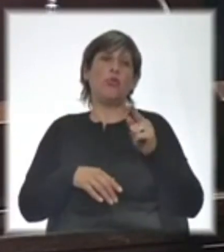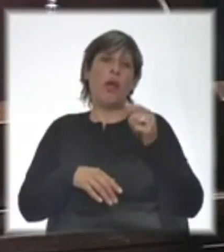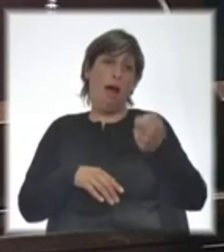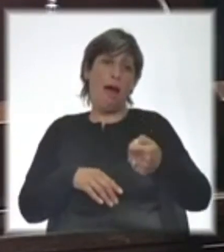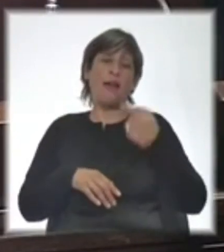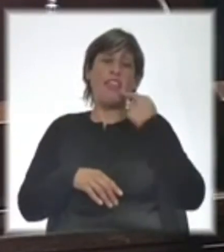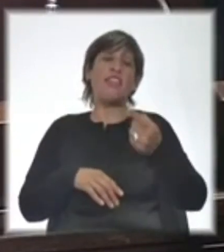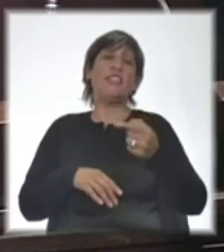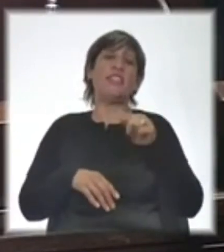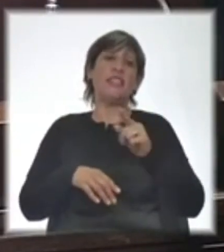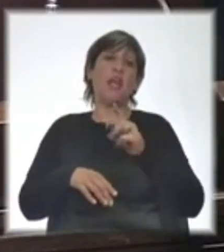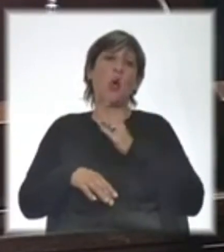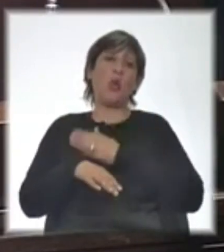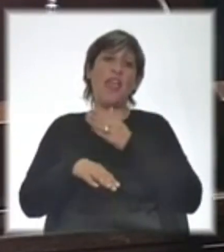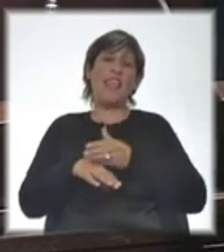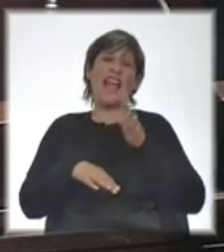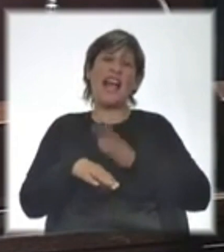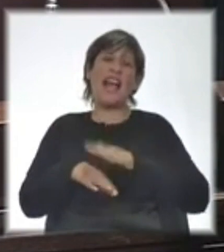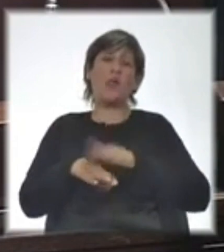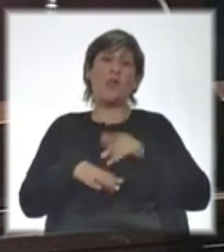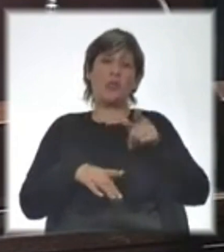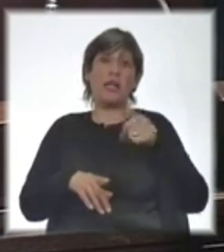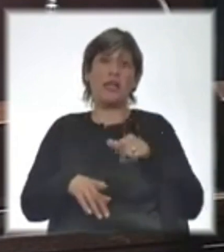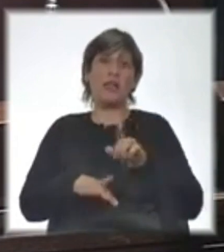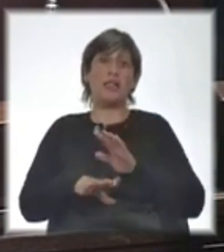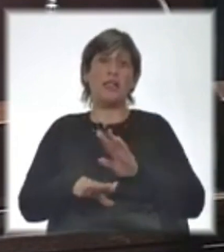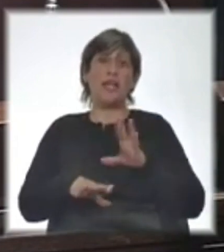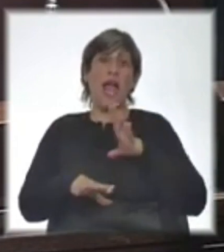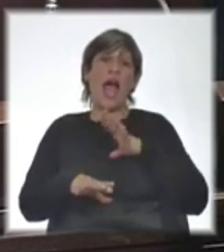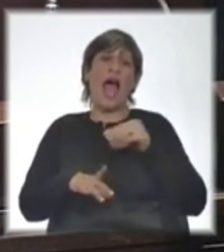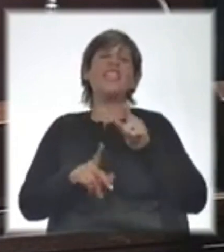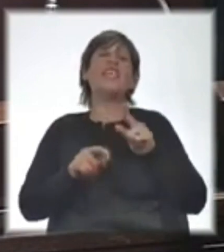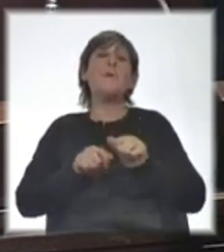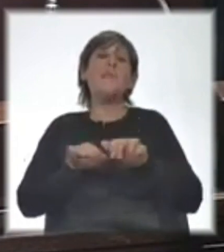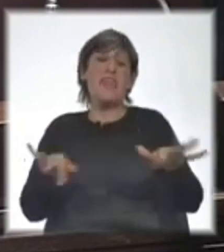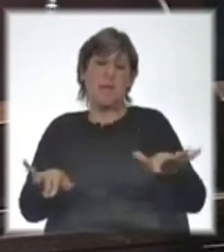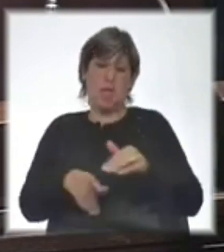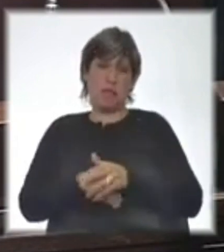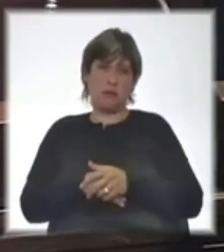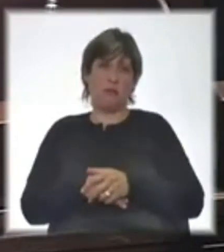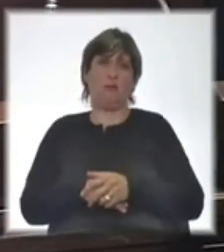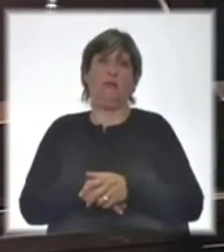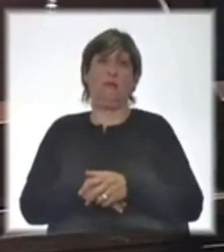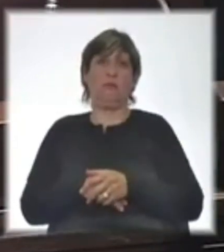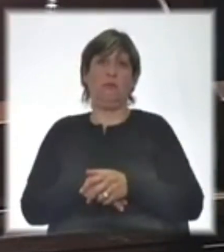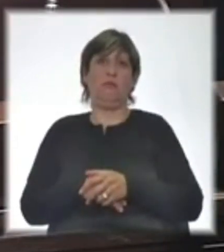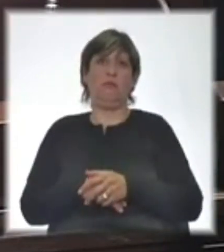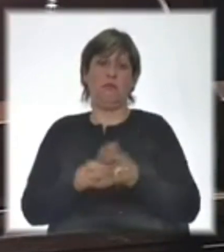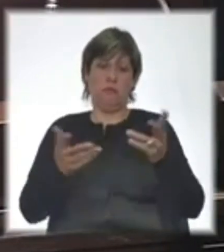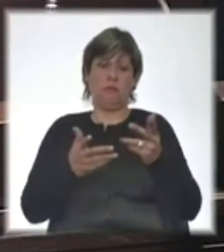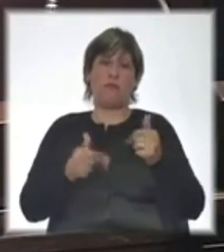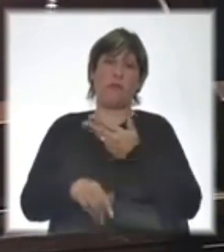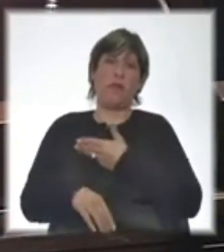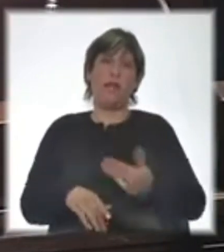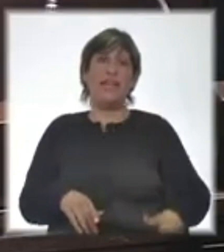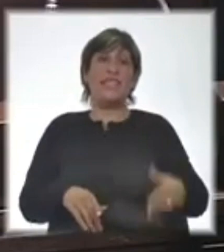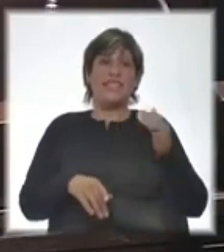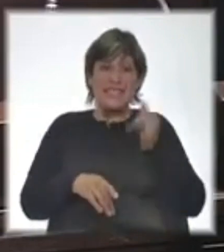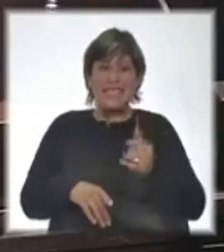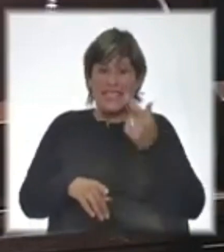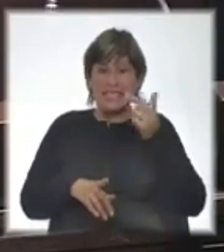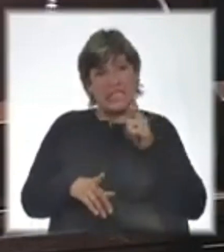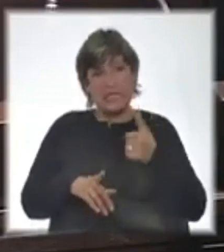causas imputables es la existencia de epidemias. Ahora, el presidente tenía